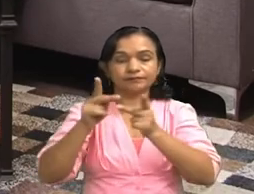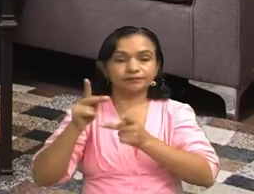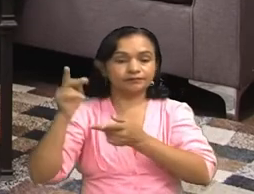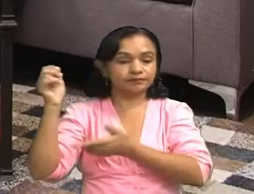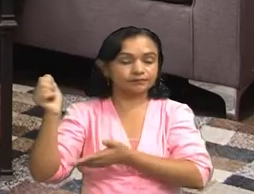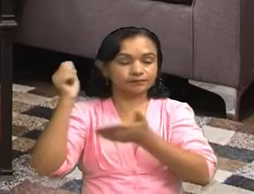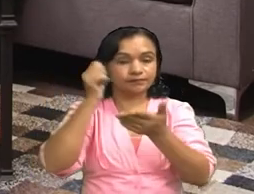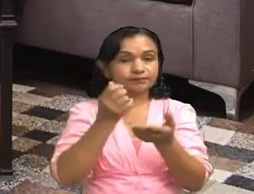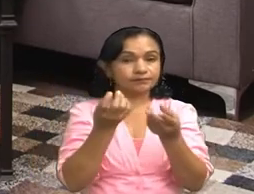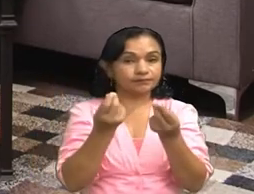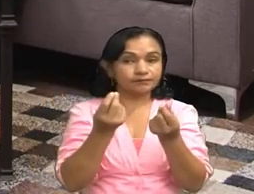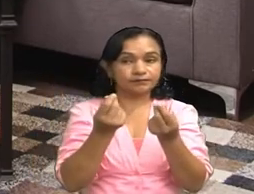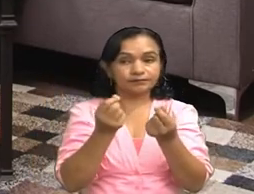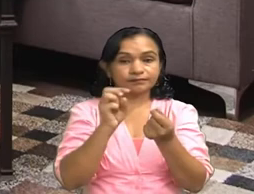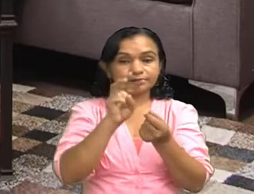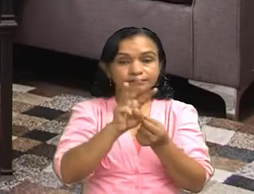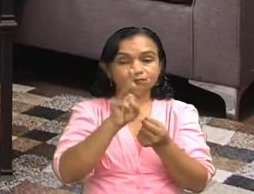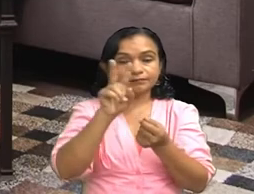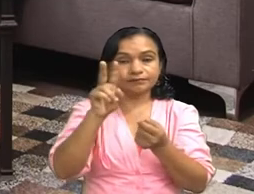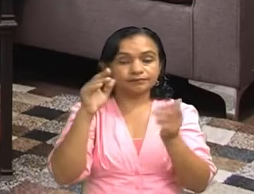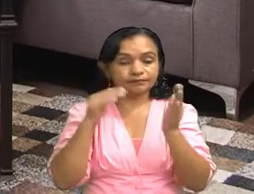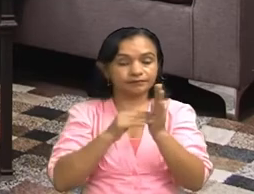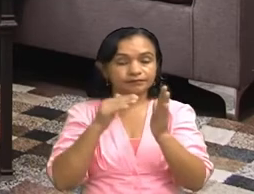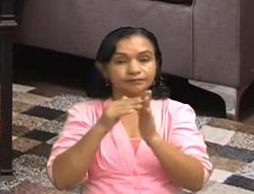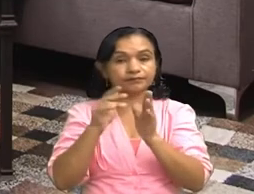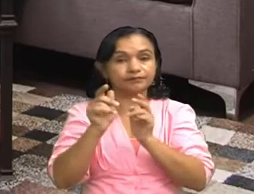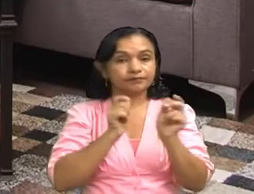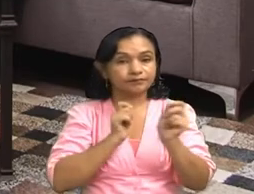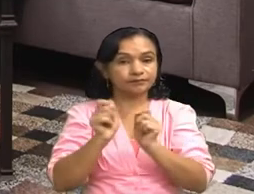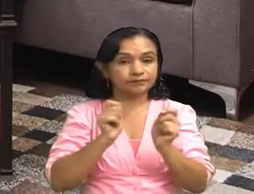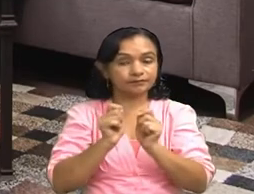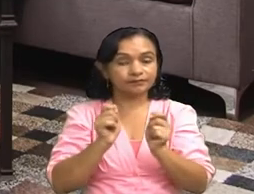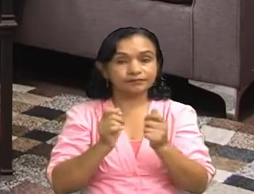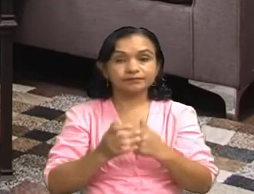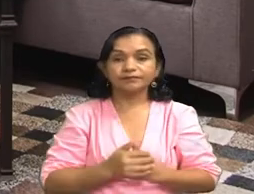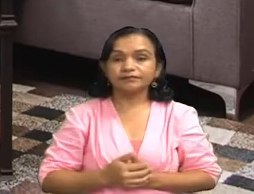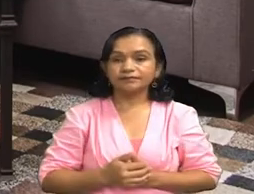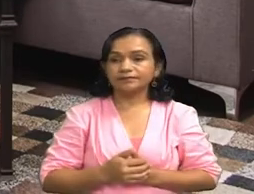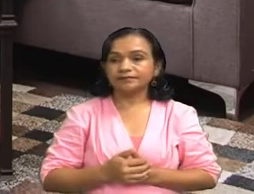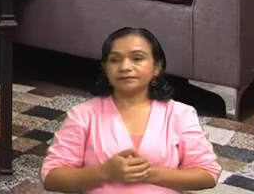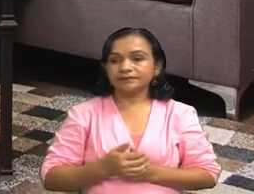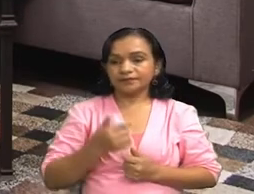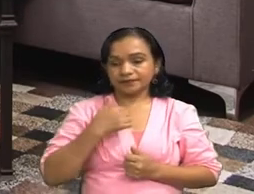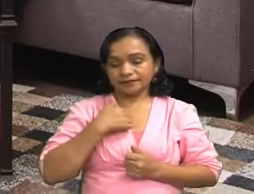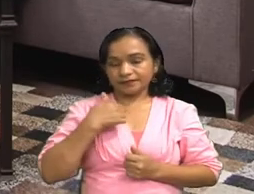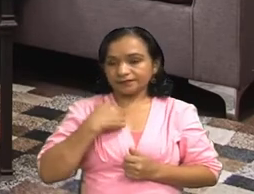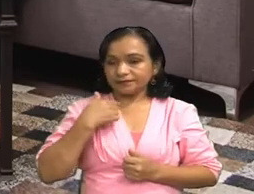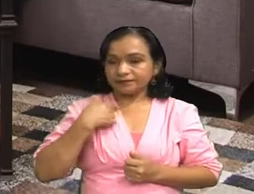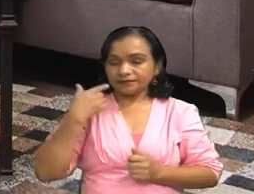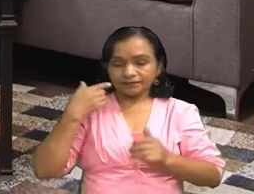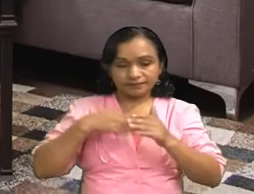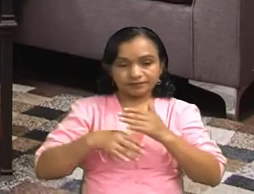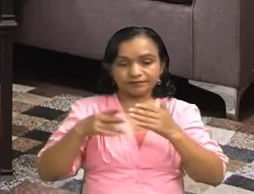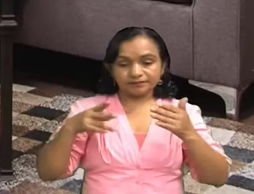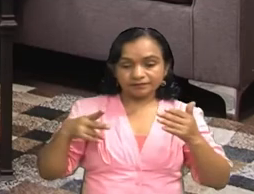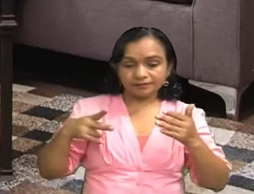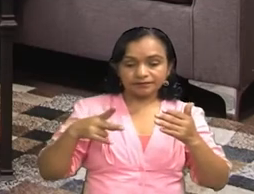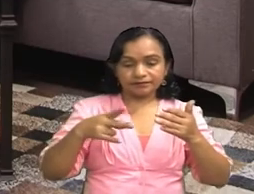inversión. Invirtieron $32 millones. ¿Querés saber que yo estuve en inauguración? Sí, sí,